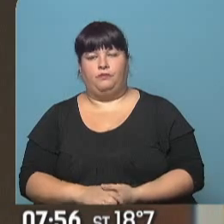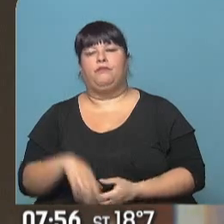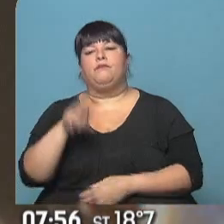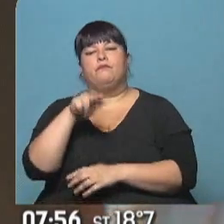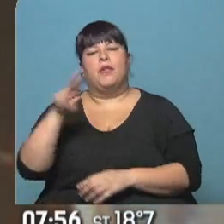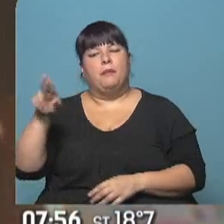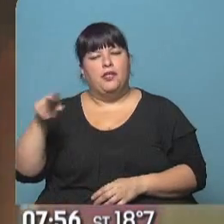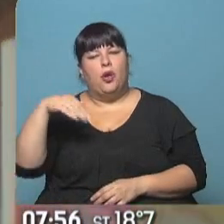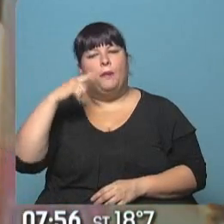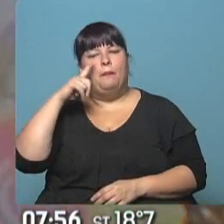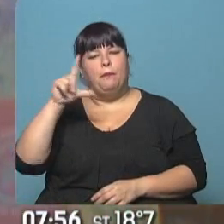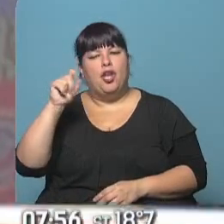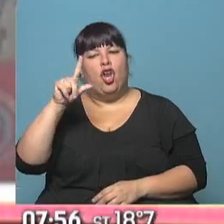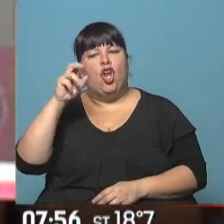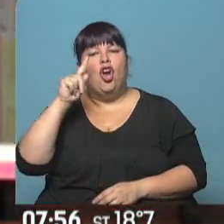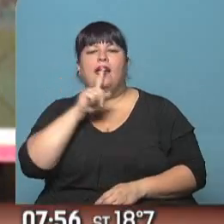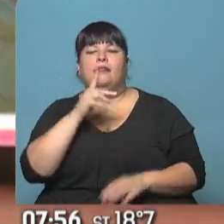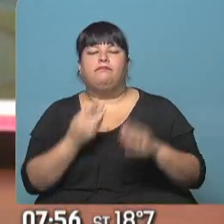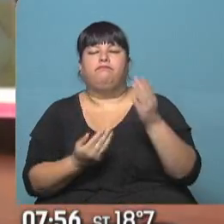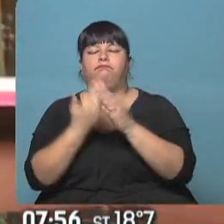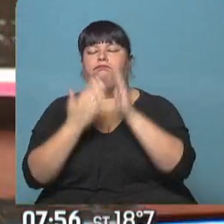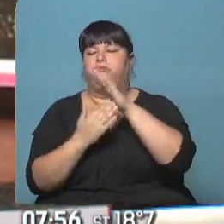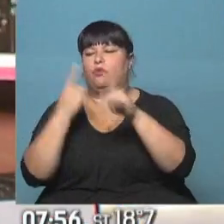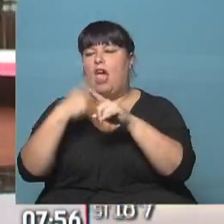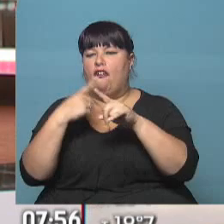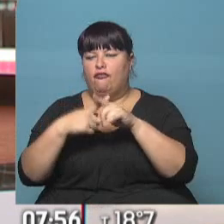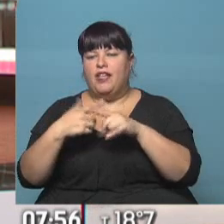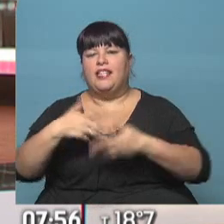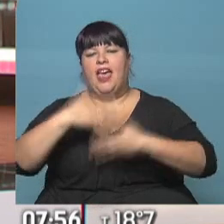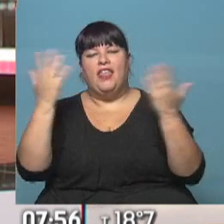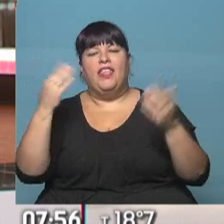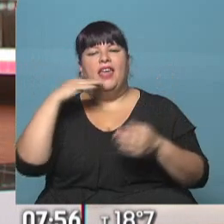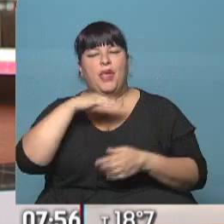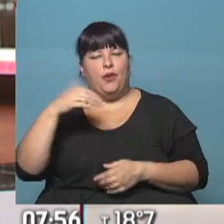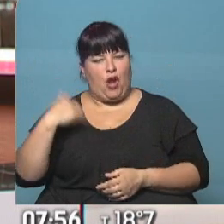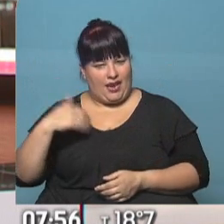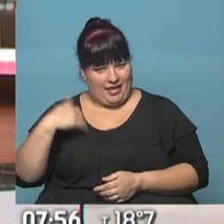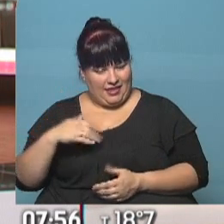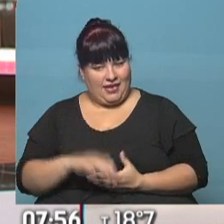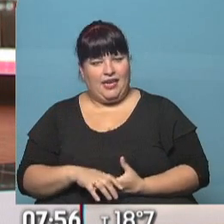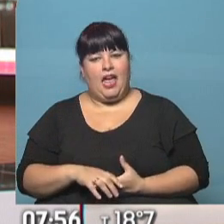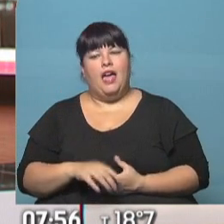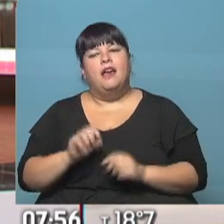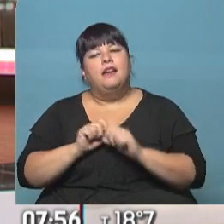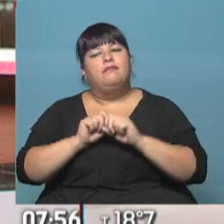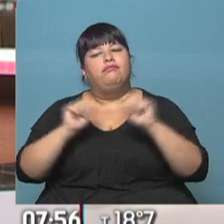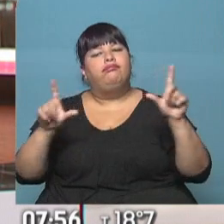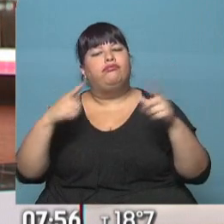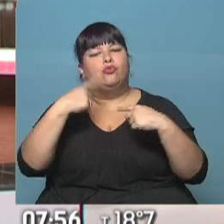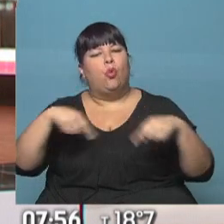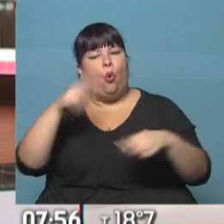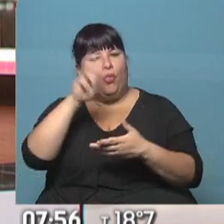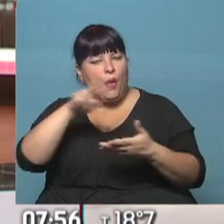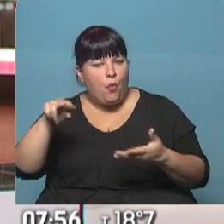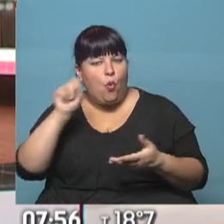El artista plástico Milo Locket encabezó las celebraciones del Día del Vino Argentino, proyectando obras